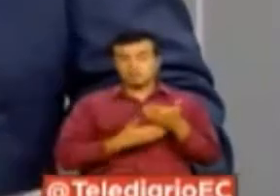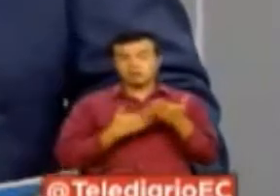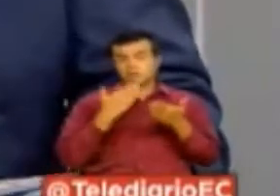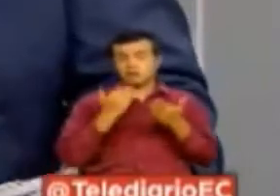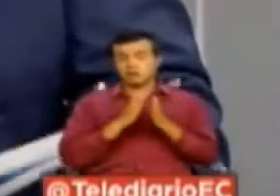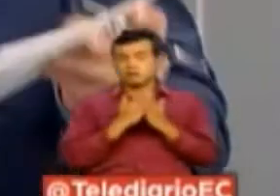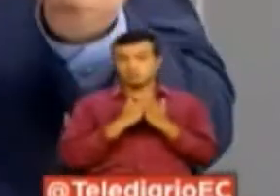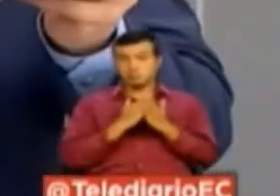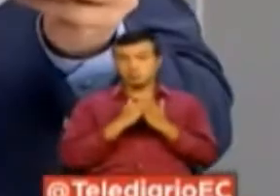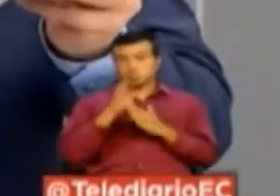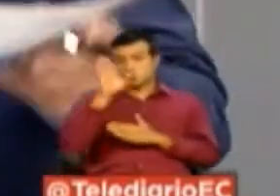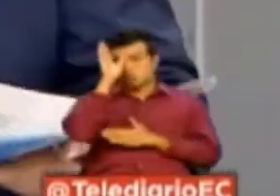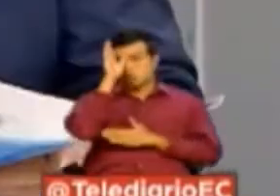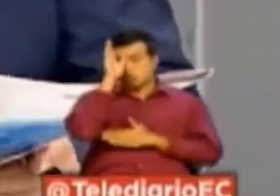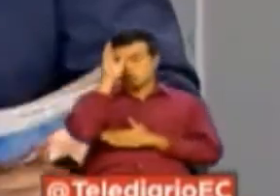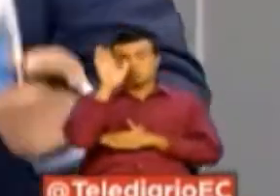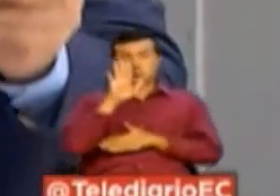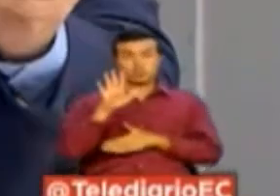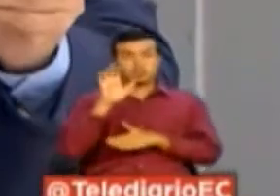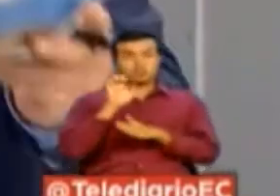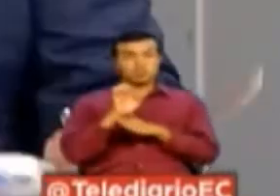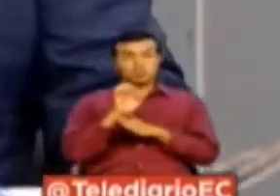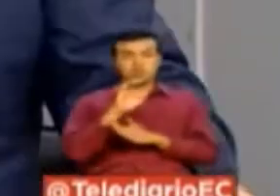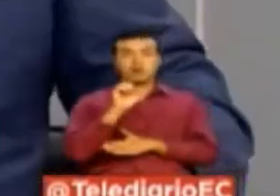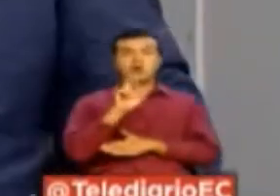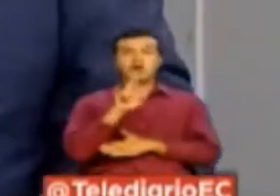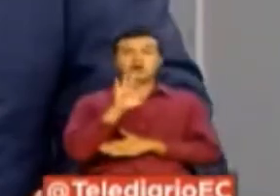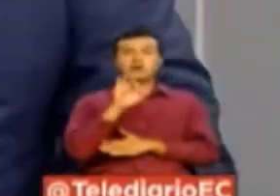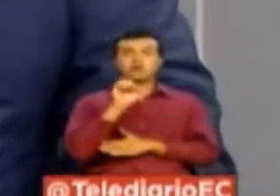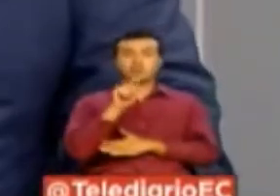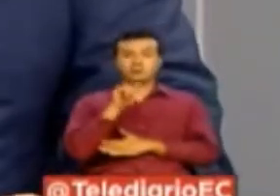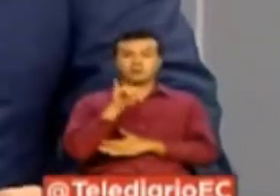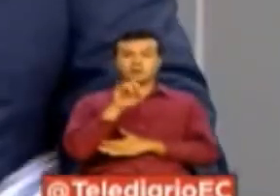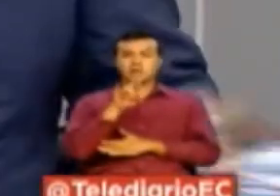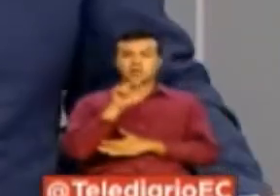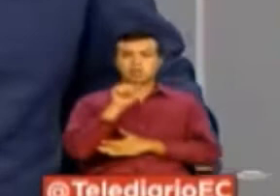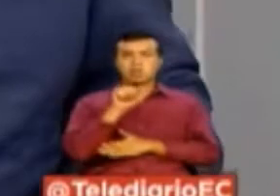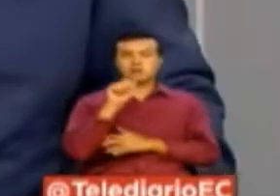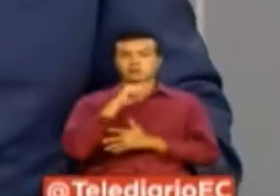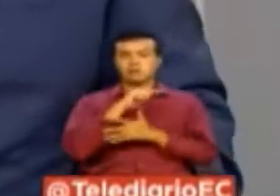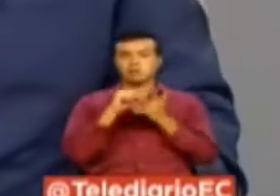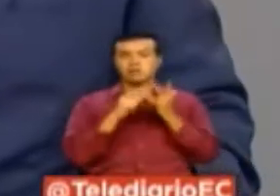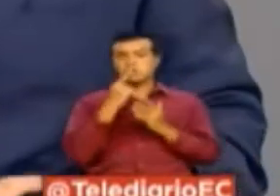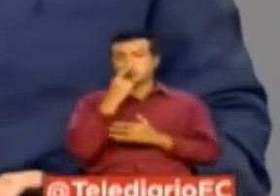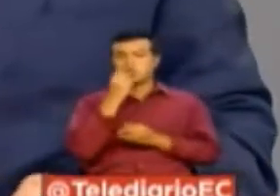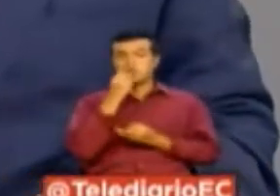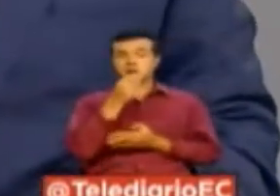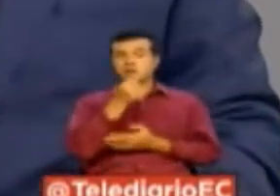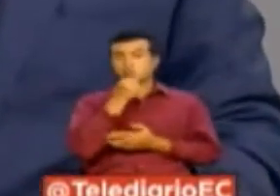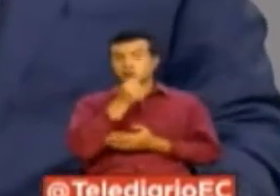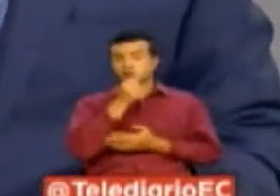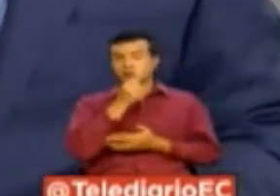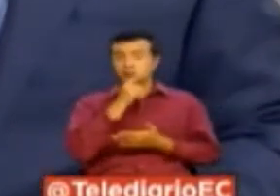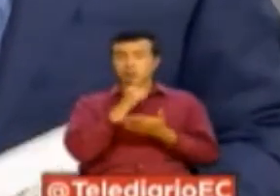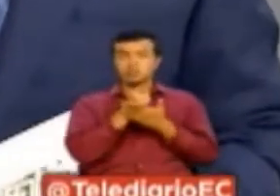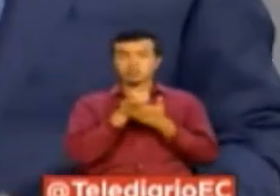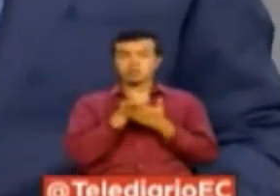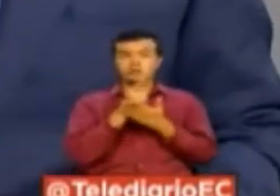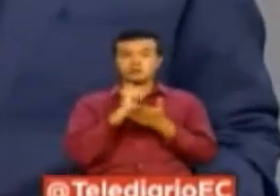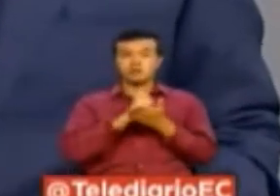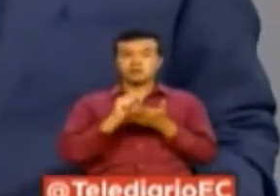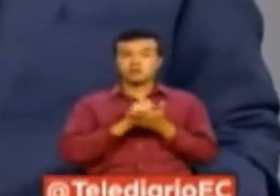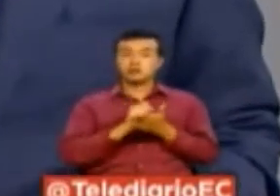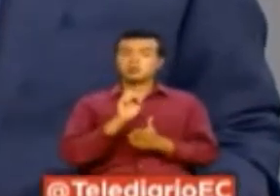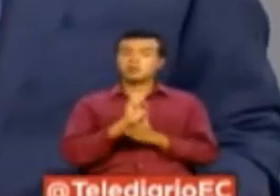una de las mejores revistas culturales de este país cartón-piedra este día con una interesantísima entrevista con el escritor